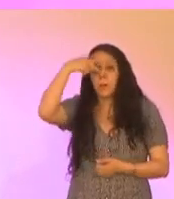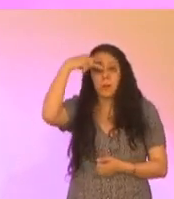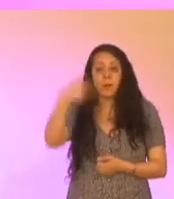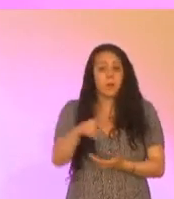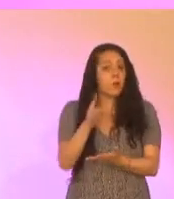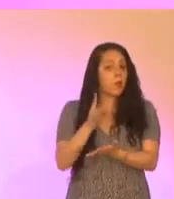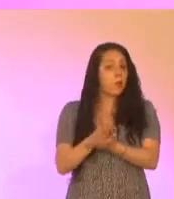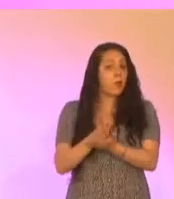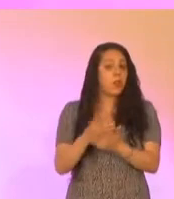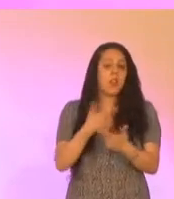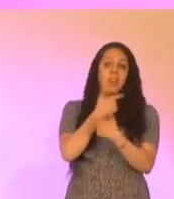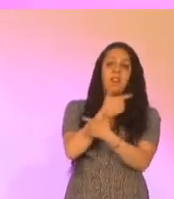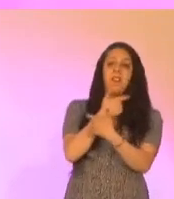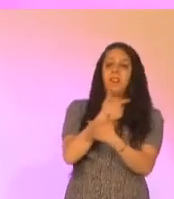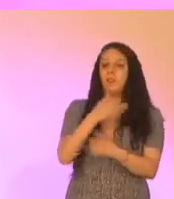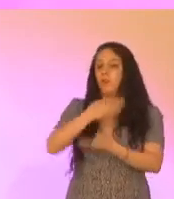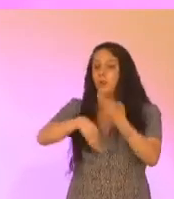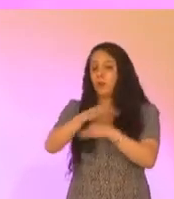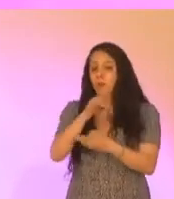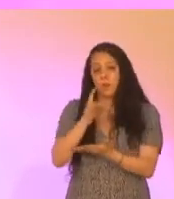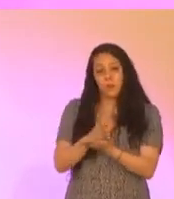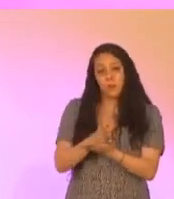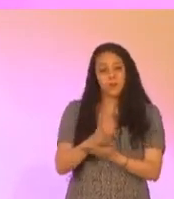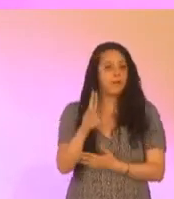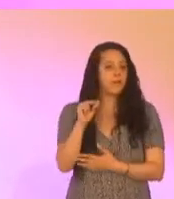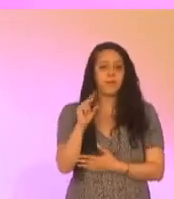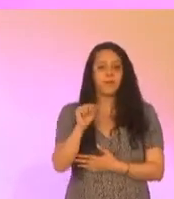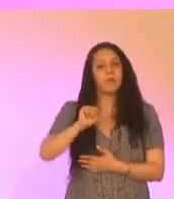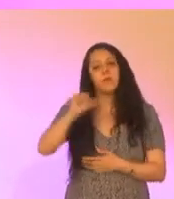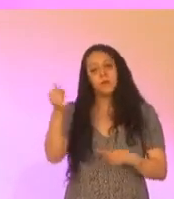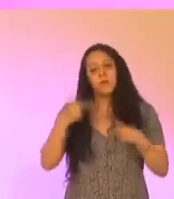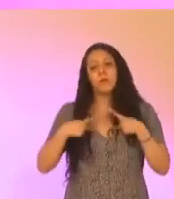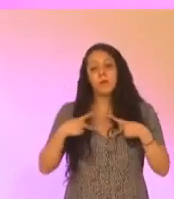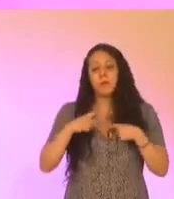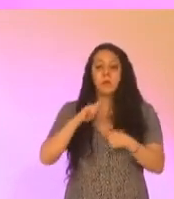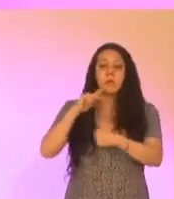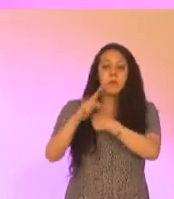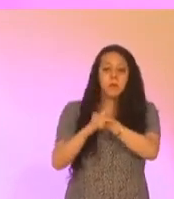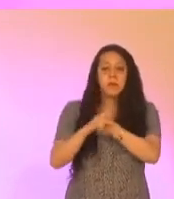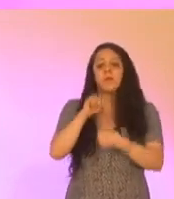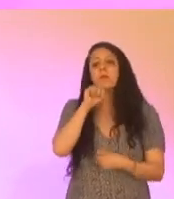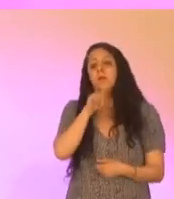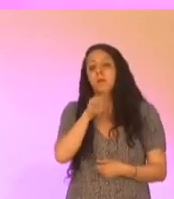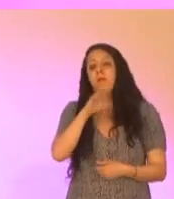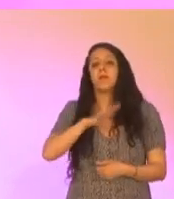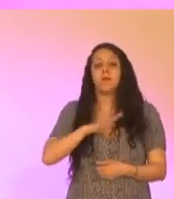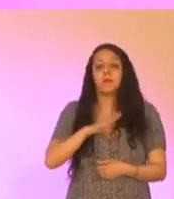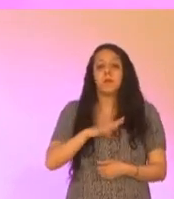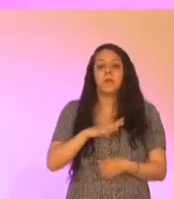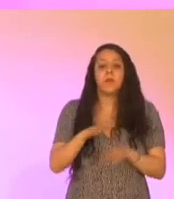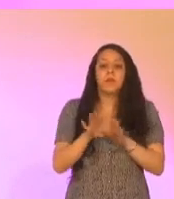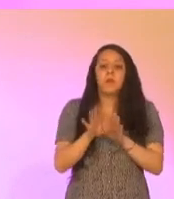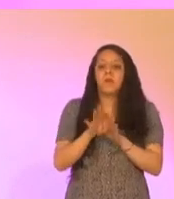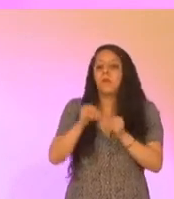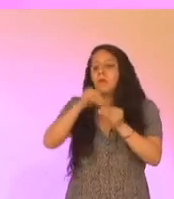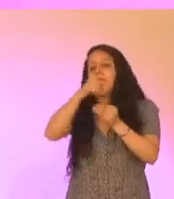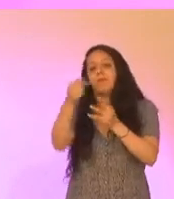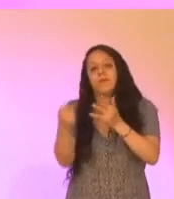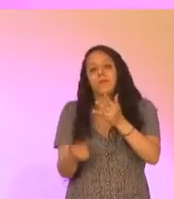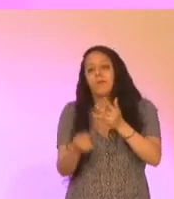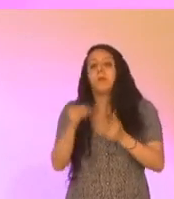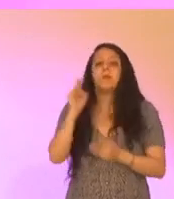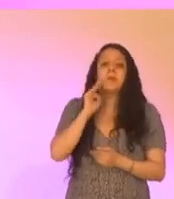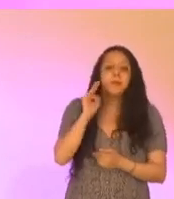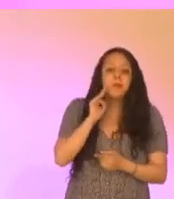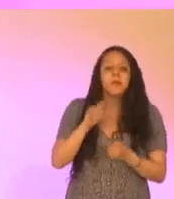chistosos pero no somos los únicos chistosos y bueno ella comentó hay un montón de memes en alemán entonces es